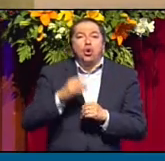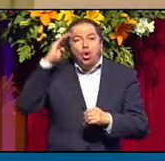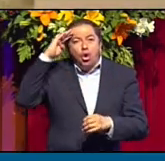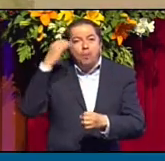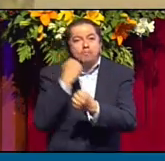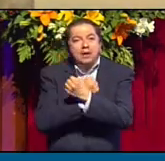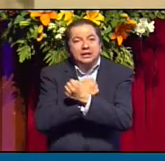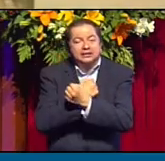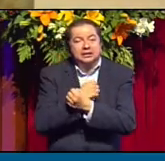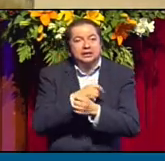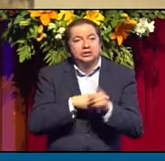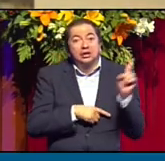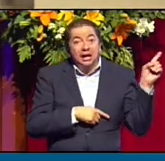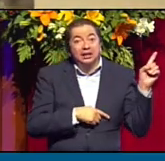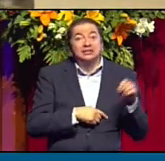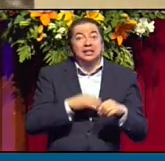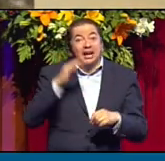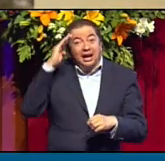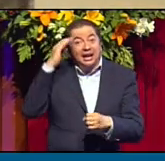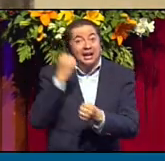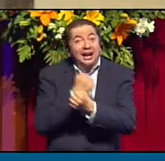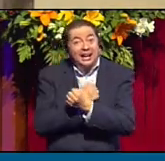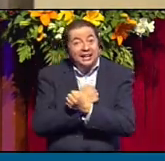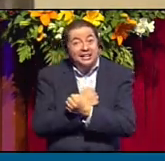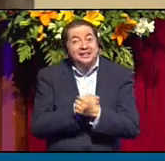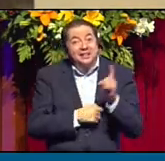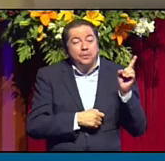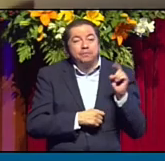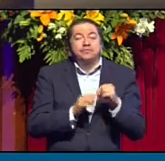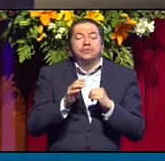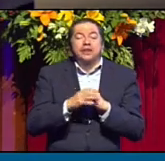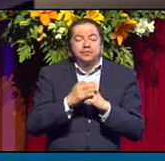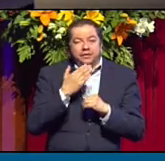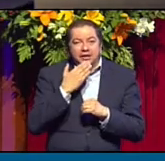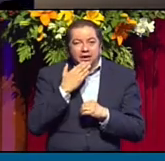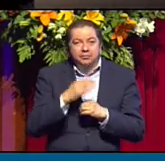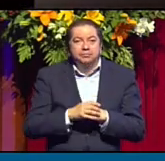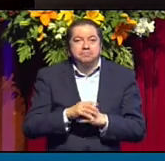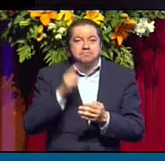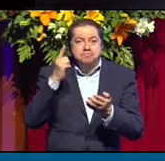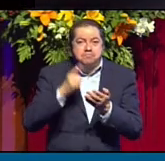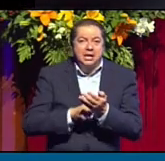la imagen, de que teníamos a Carabineros realizando en el Romerito un procedimiento,